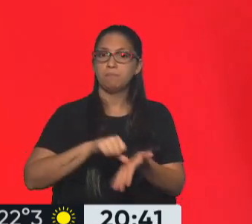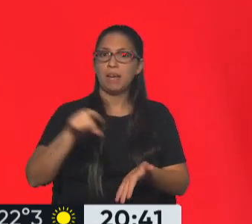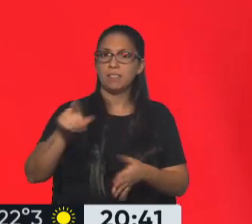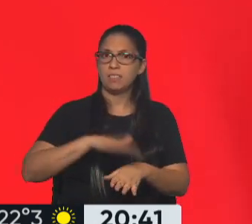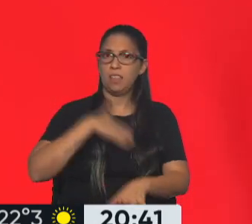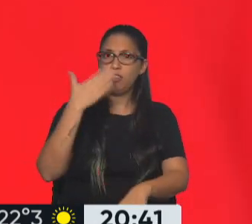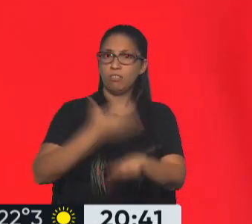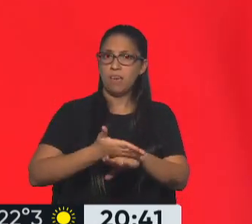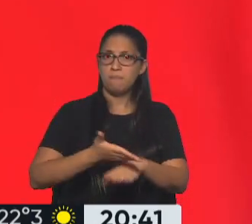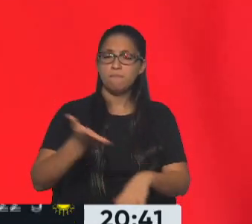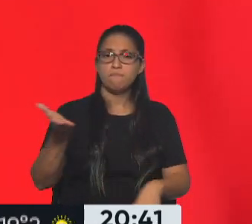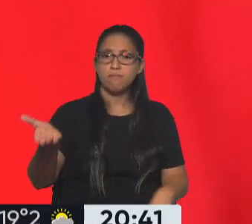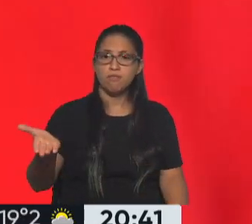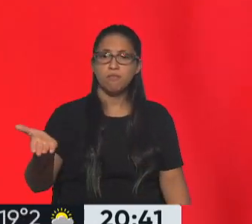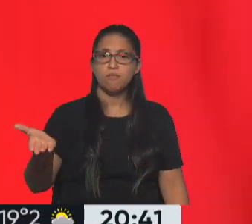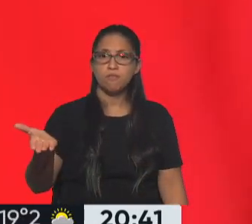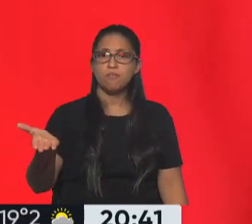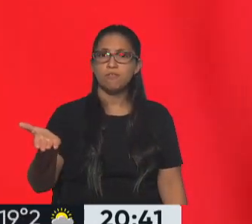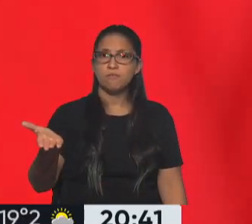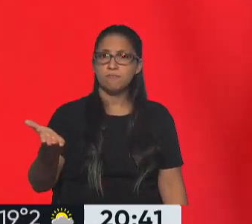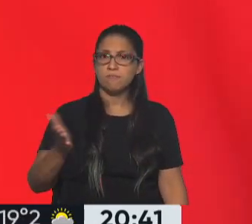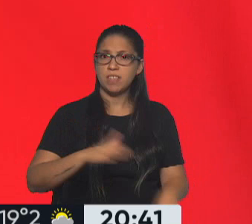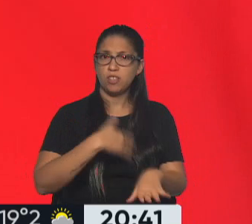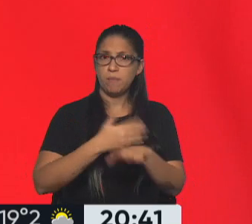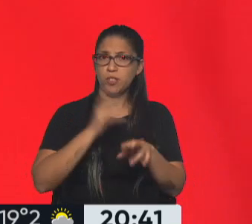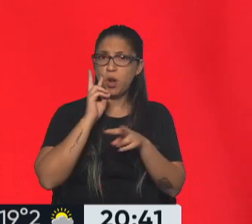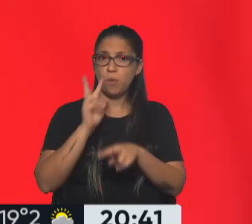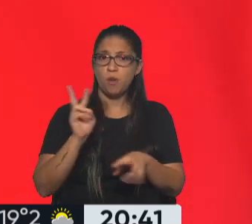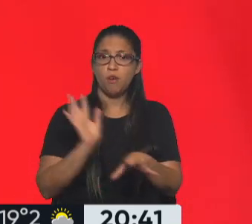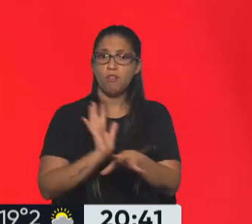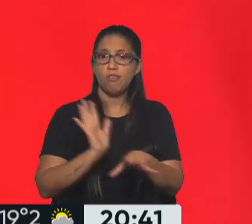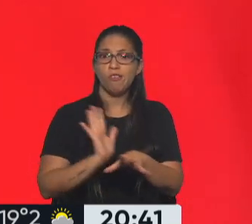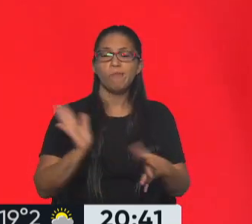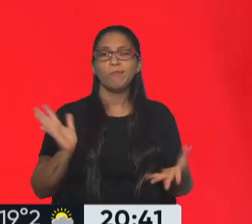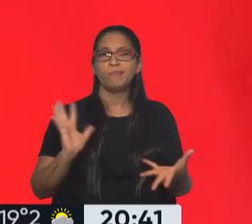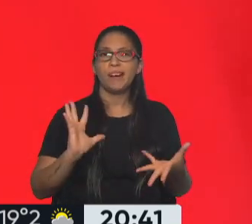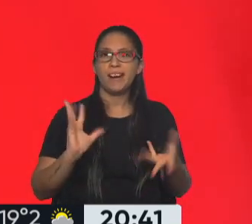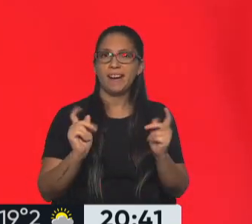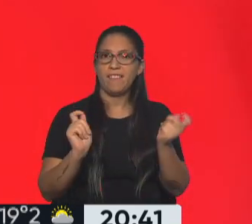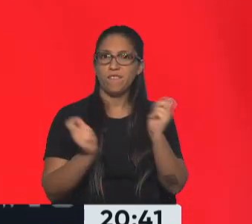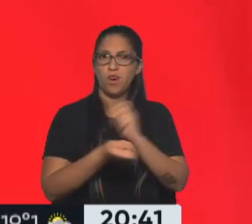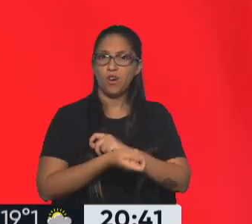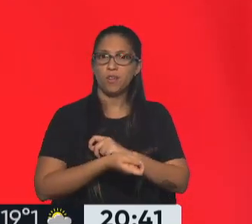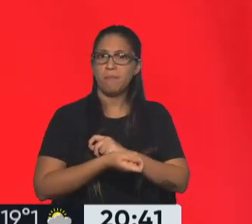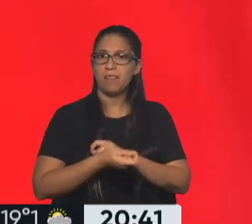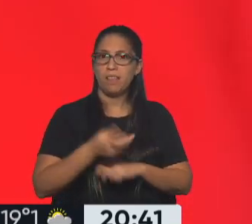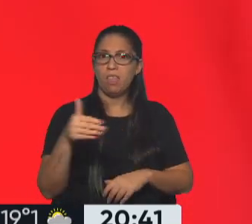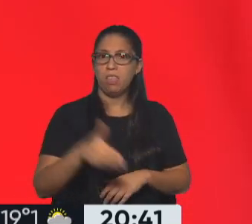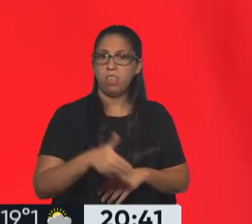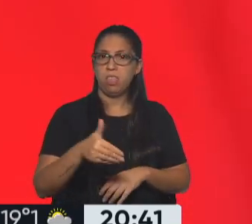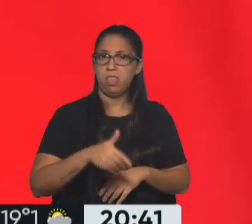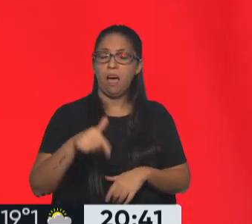long time perceived as a lagger from a reform standpoint of view, now is